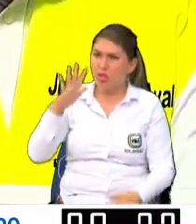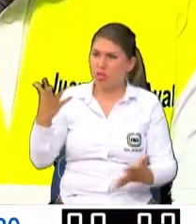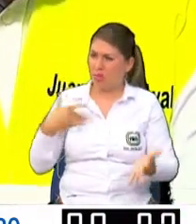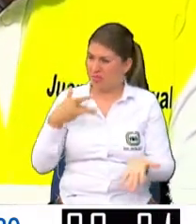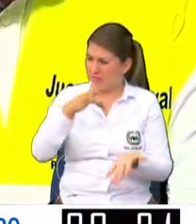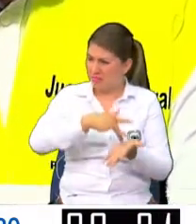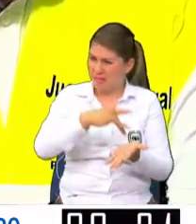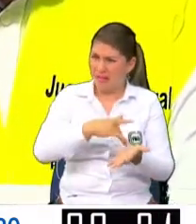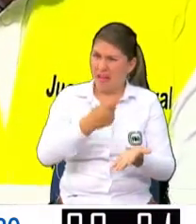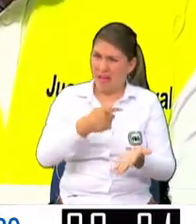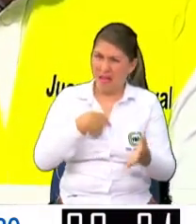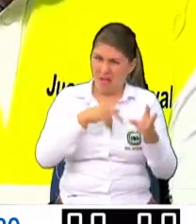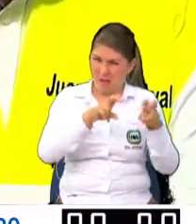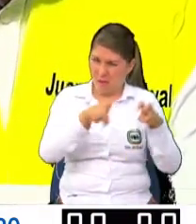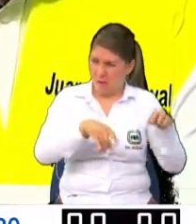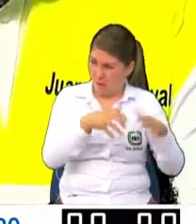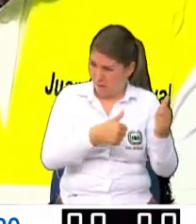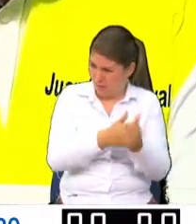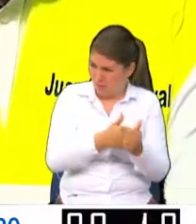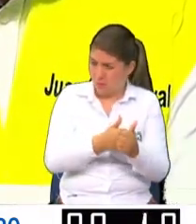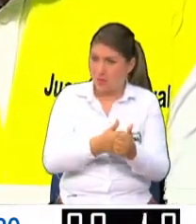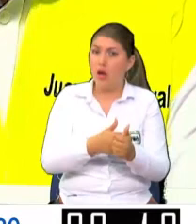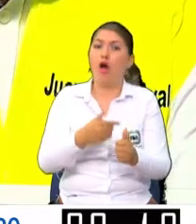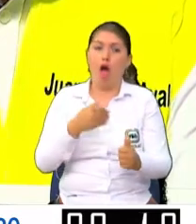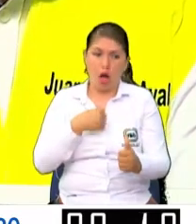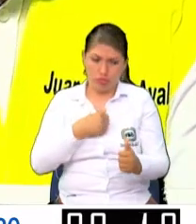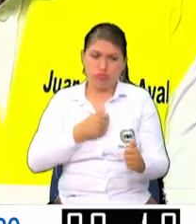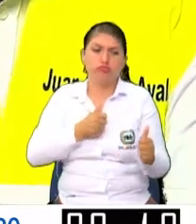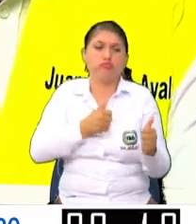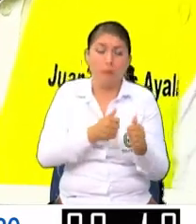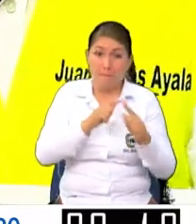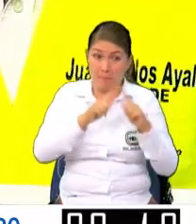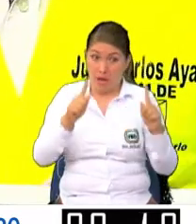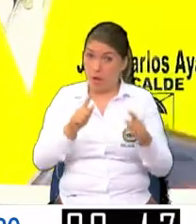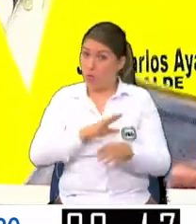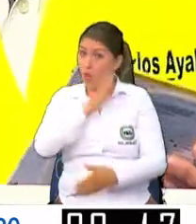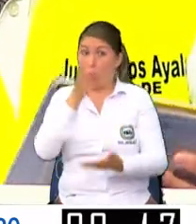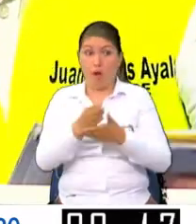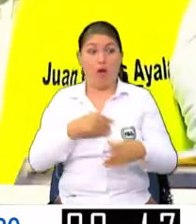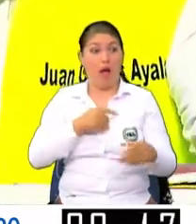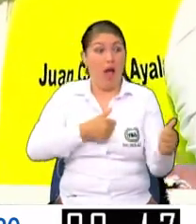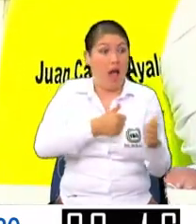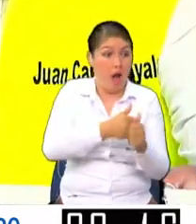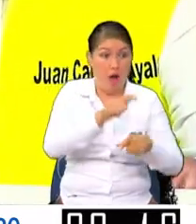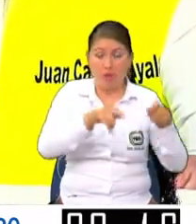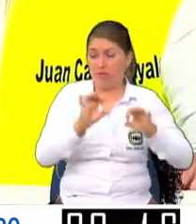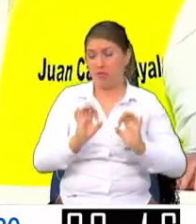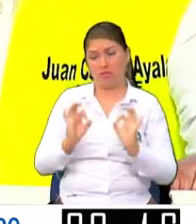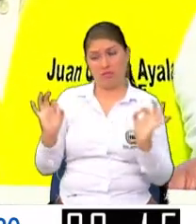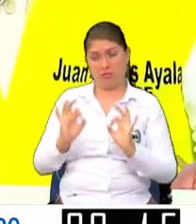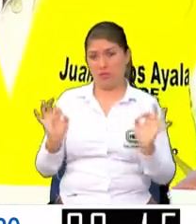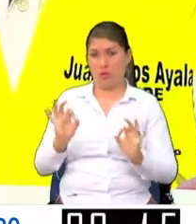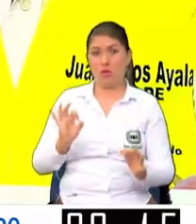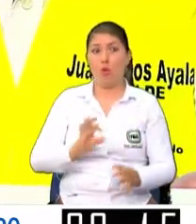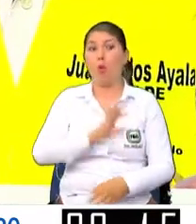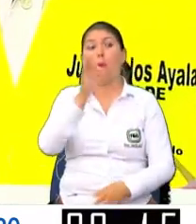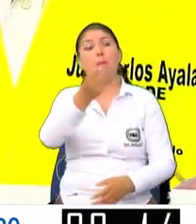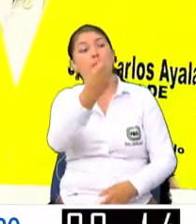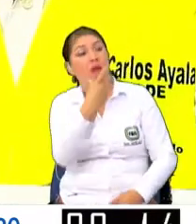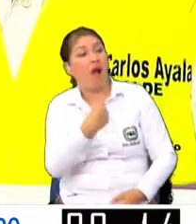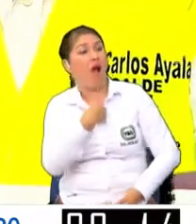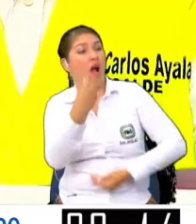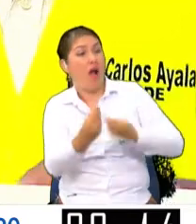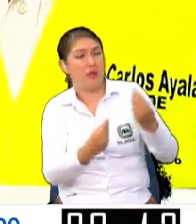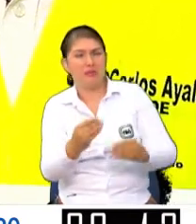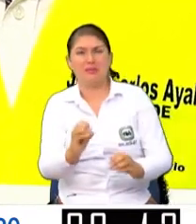participé yo en el despacho desde definitivamente fue muy cercano pero nunca para ser asesor del despacho ni nada por el estilo nunca me preguntaron que hacer en